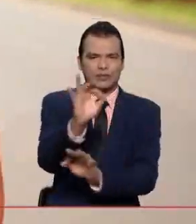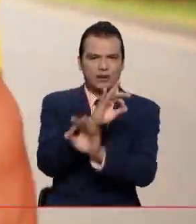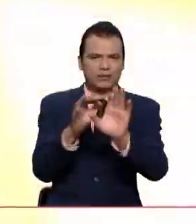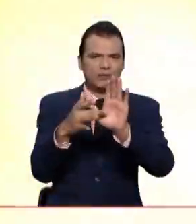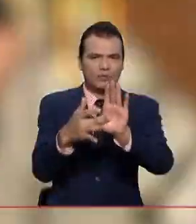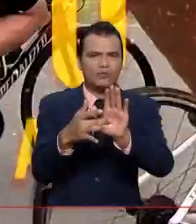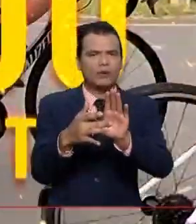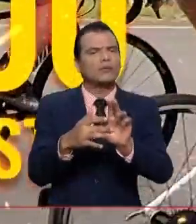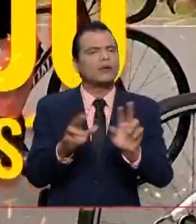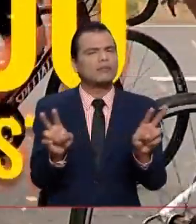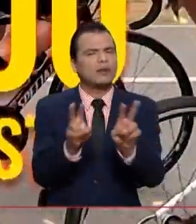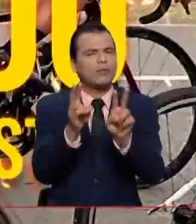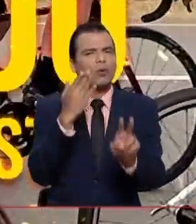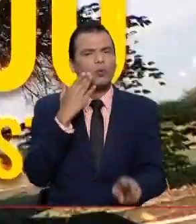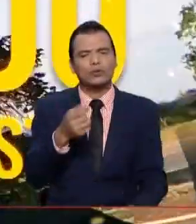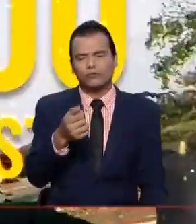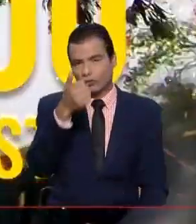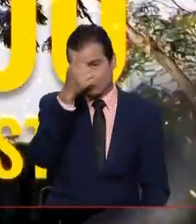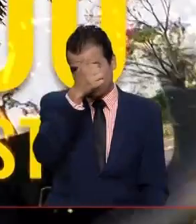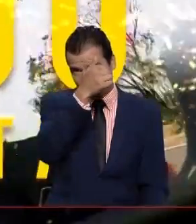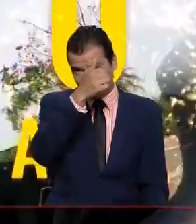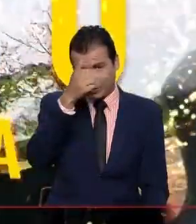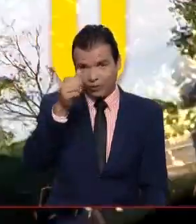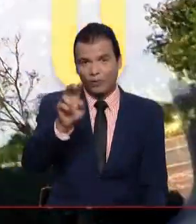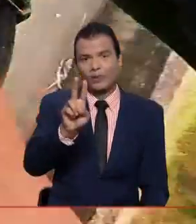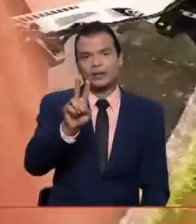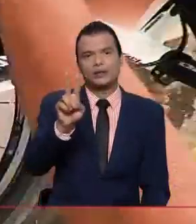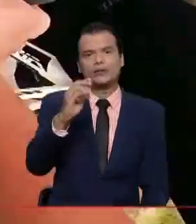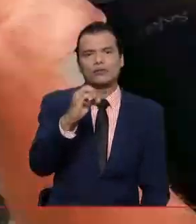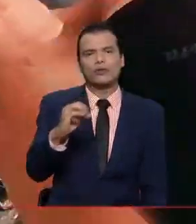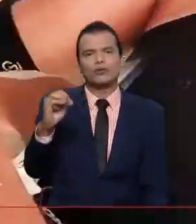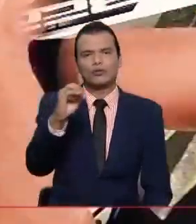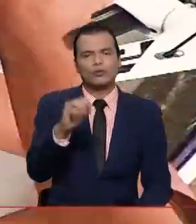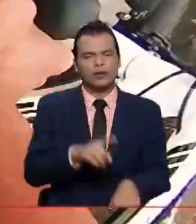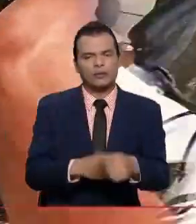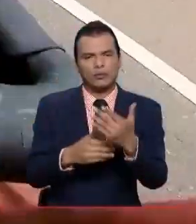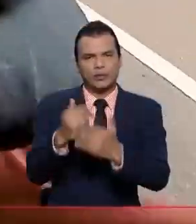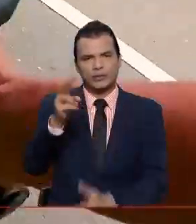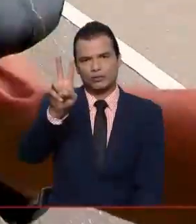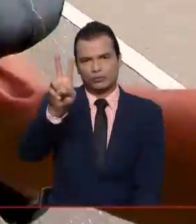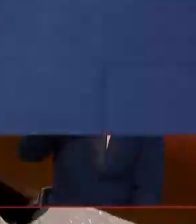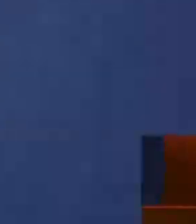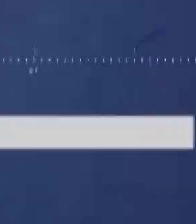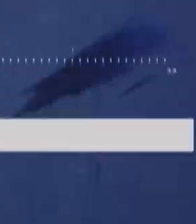transmitirá esta competencia el próximo domingo 22 de octubre desde las 2 de la tarde.